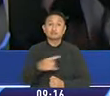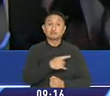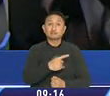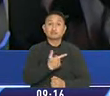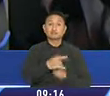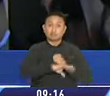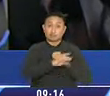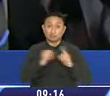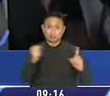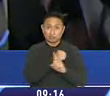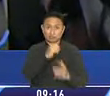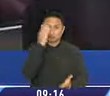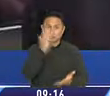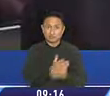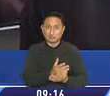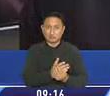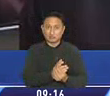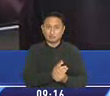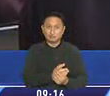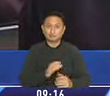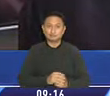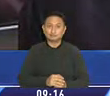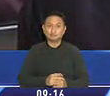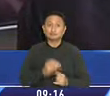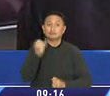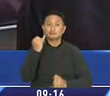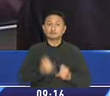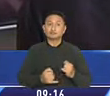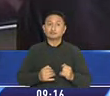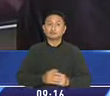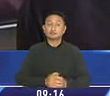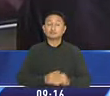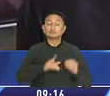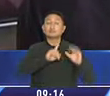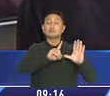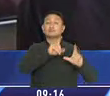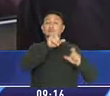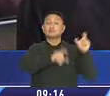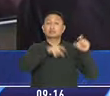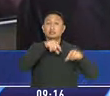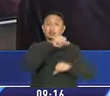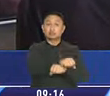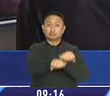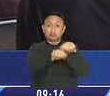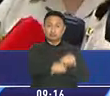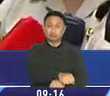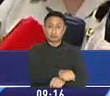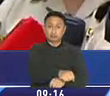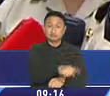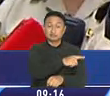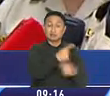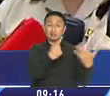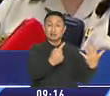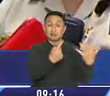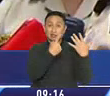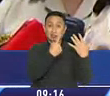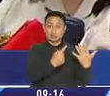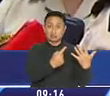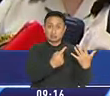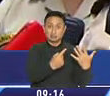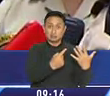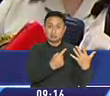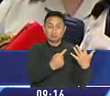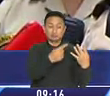los actos de violencia finalmente tenemos seis personas detenidas de estas seis personas